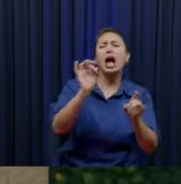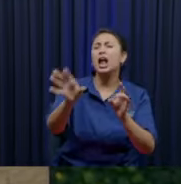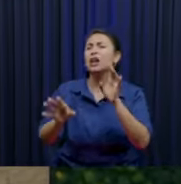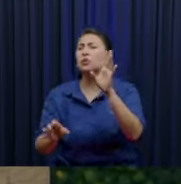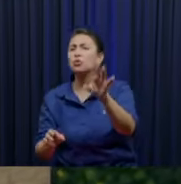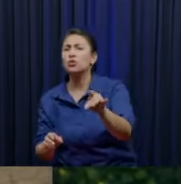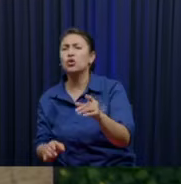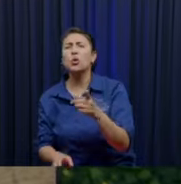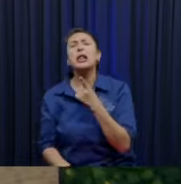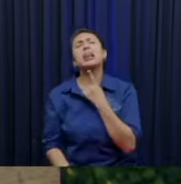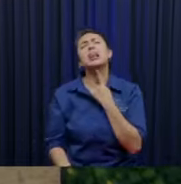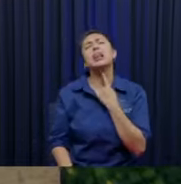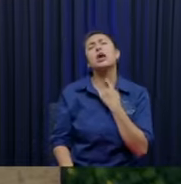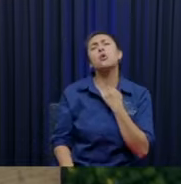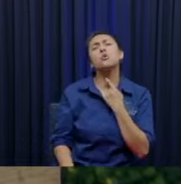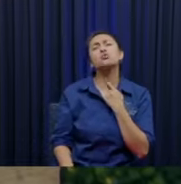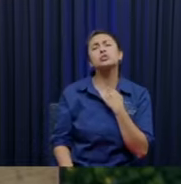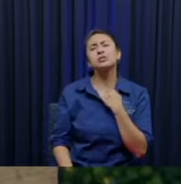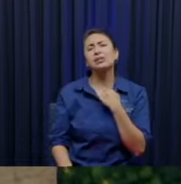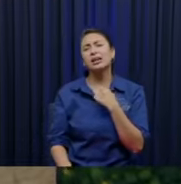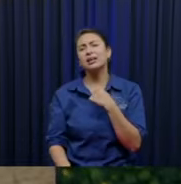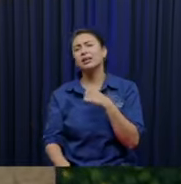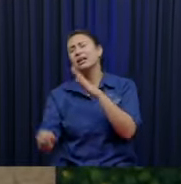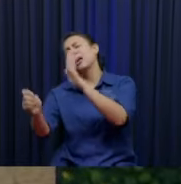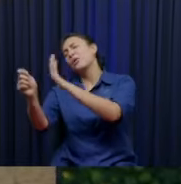Porque si no, si no se lo digo espiritualmente, va a decir,